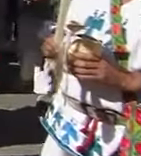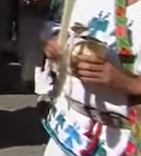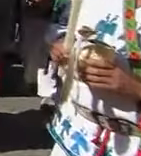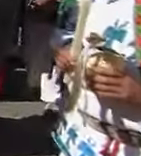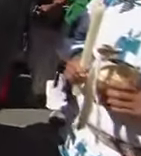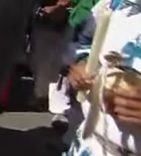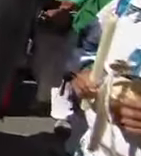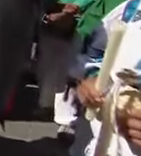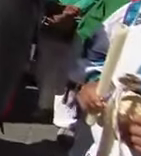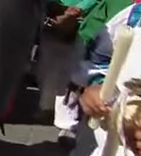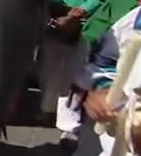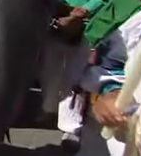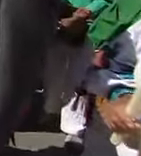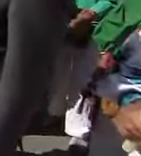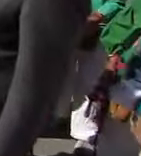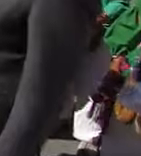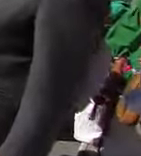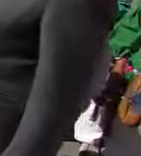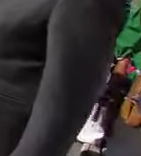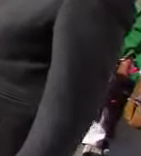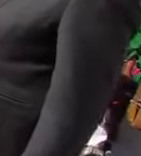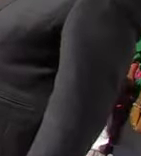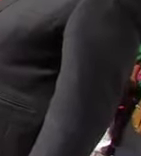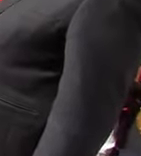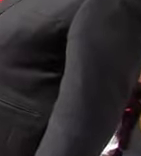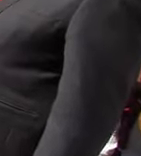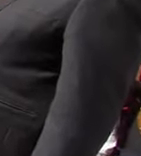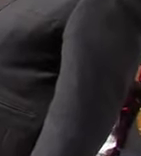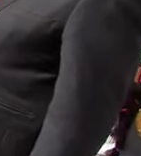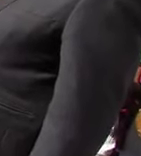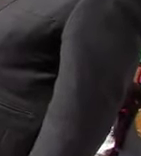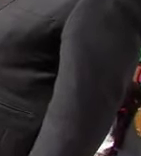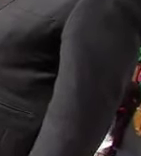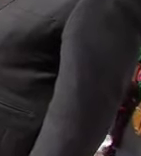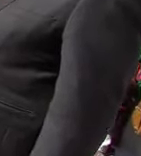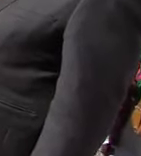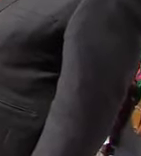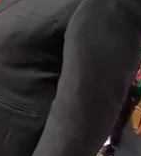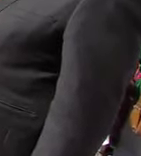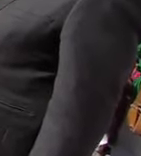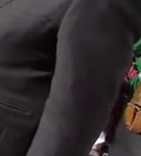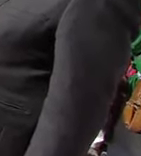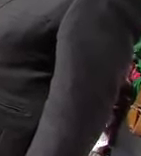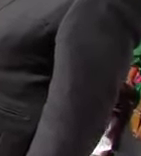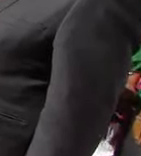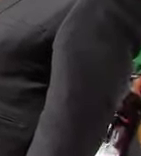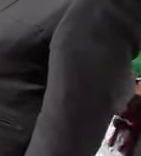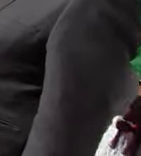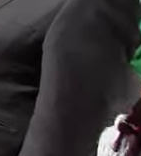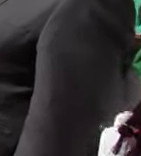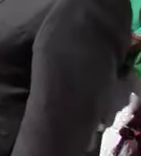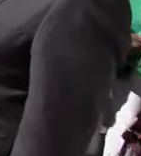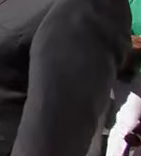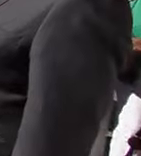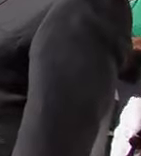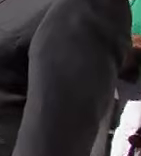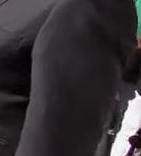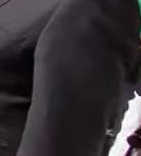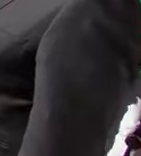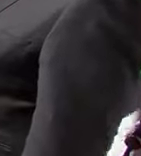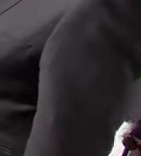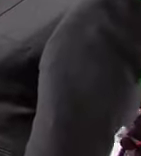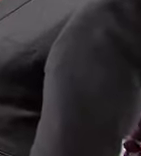manera quiere contribuir enérgicamente, pedir a las deidades. Si ellos pudieron, yo creo que también nosotros vamos a poder. Siempre y cuando